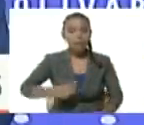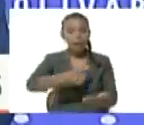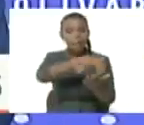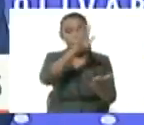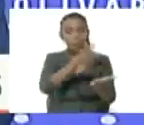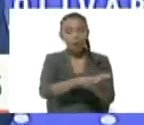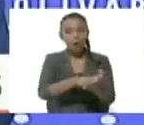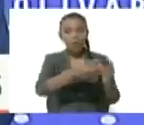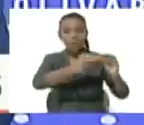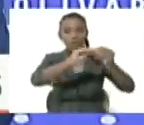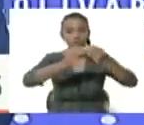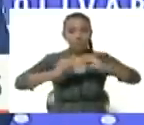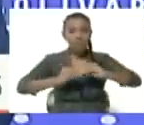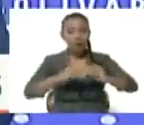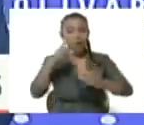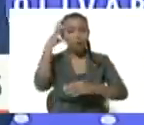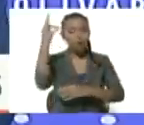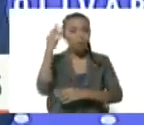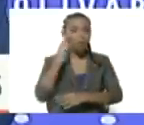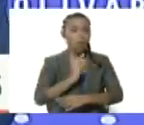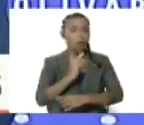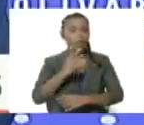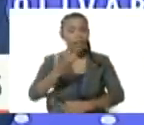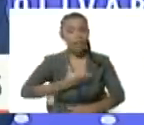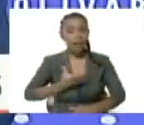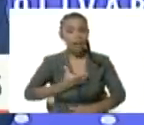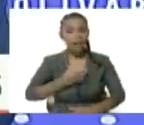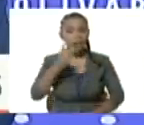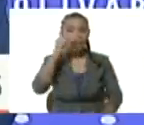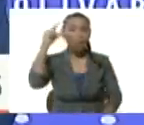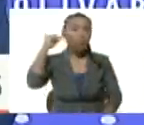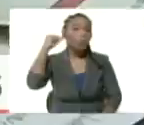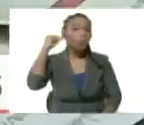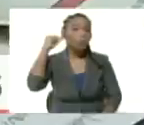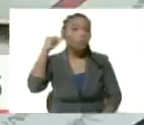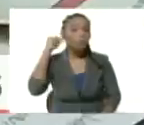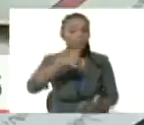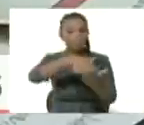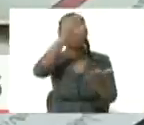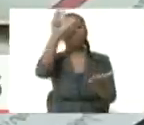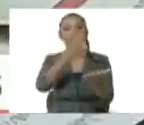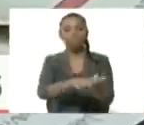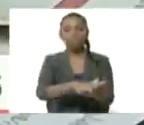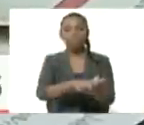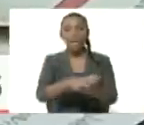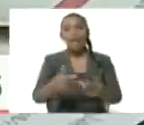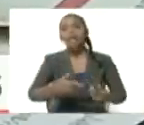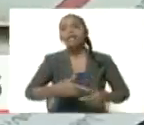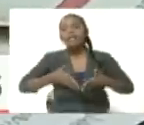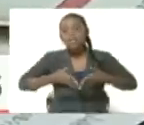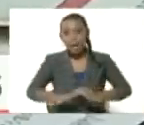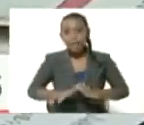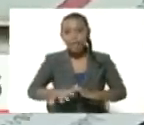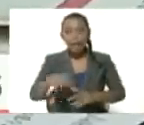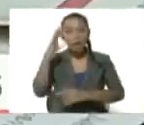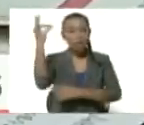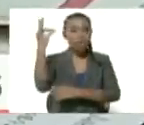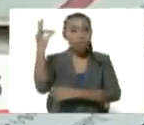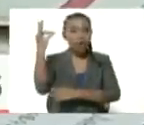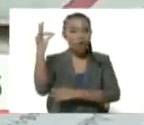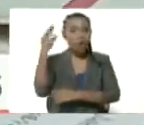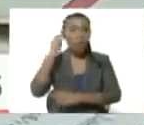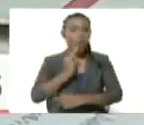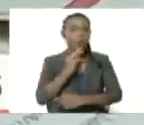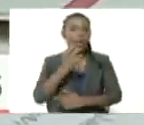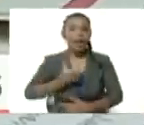la conformación del Consejo Bolivariano de Alcaldes y Alcaldesas. Aprobado. Nace el Consejo Bolivariano de Alcaldes y